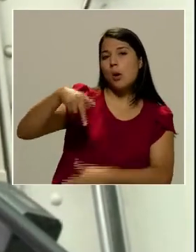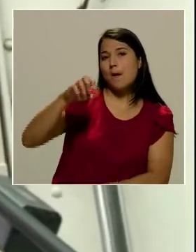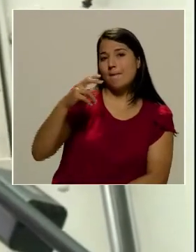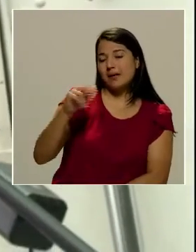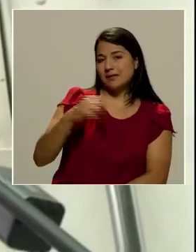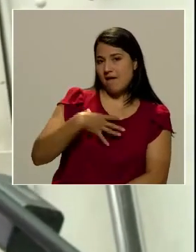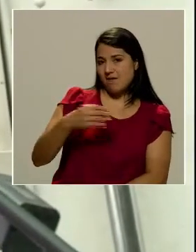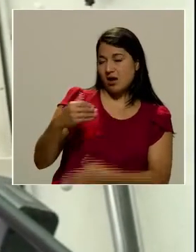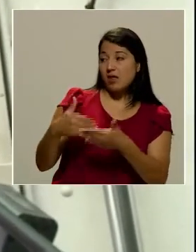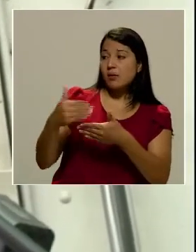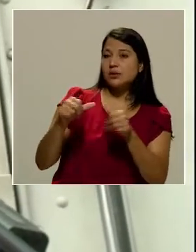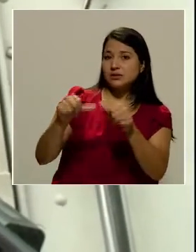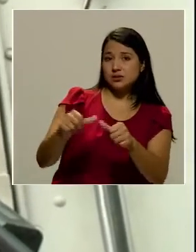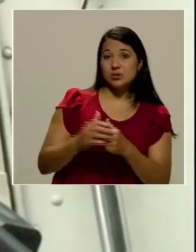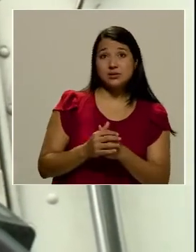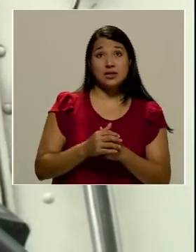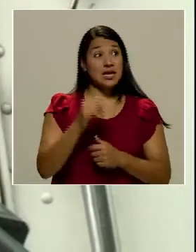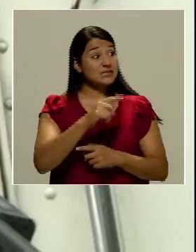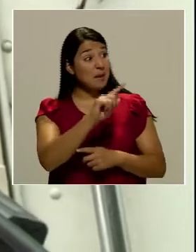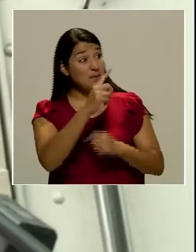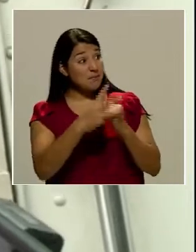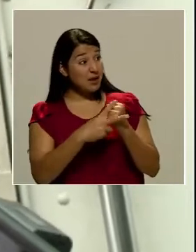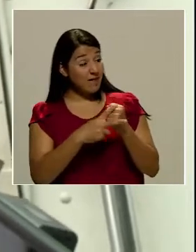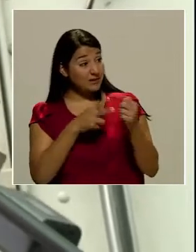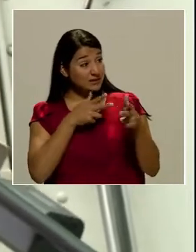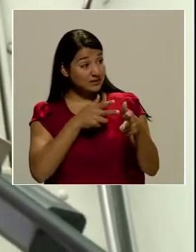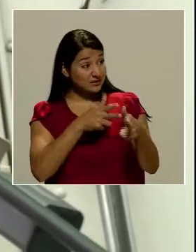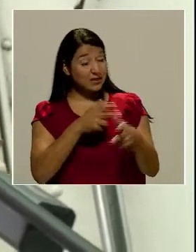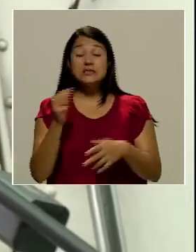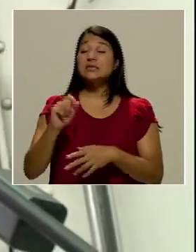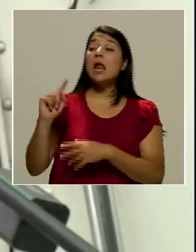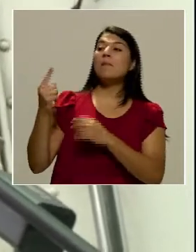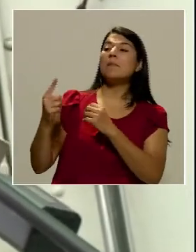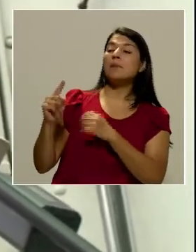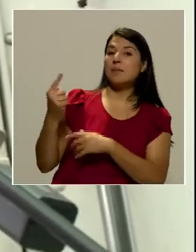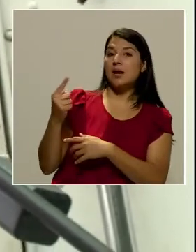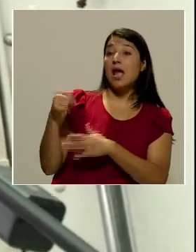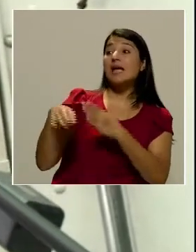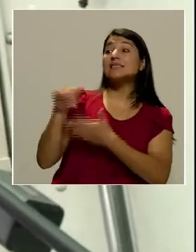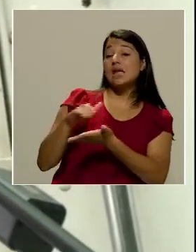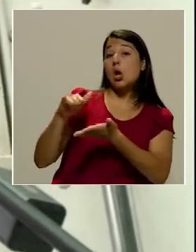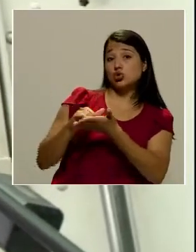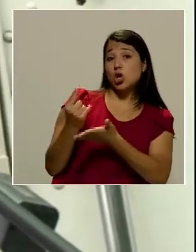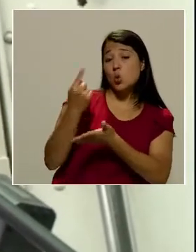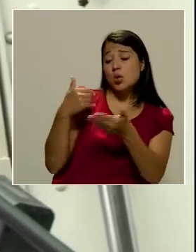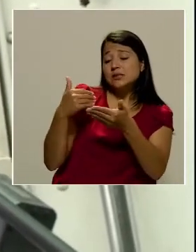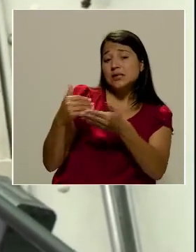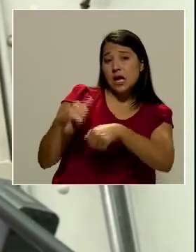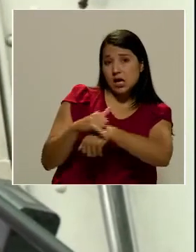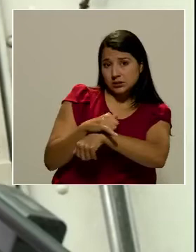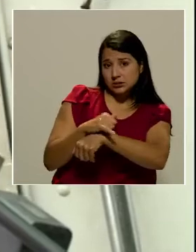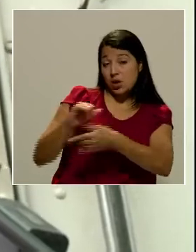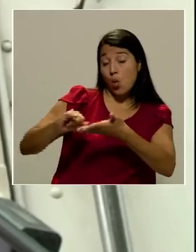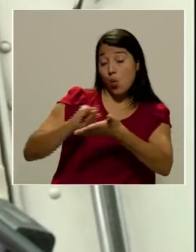topa de manifestación? Es la primera, sí, la primera. En San José había una por el aeropuerto, pero estaban dejando pasar. Aquí es que me vine a topar que ya no